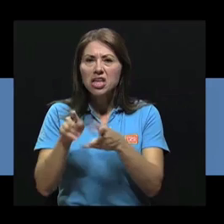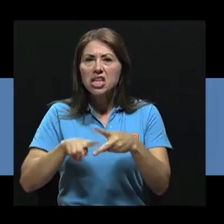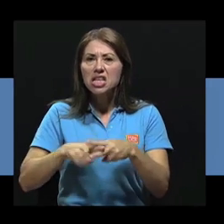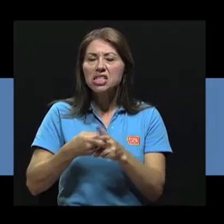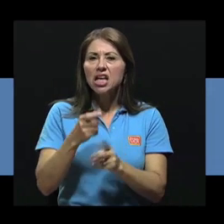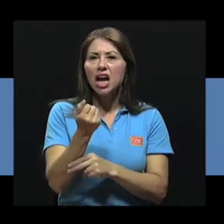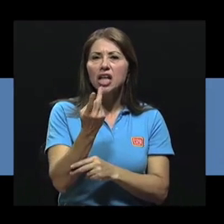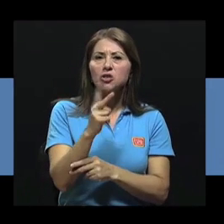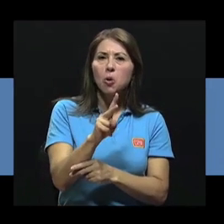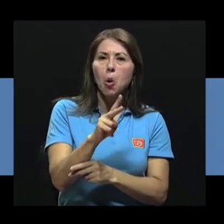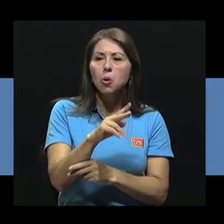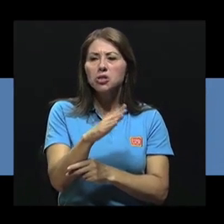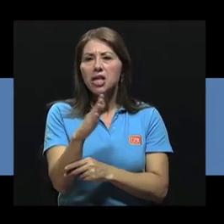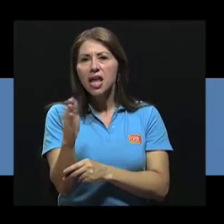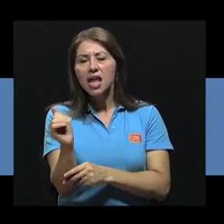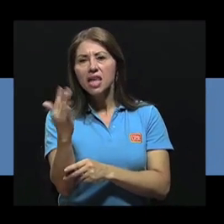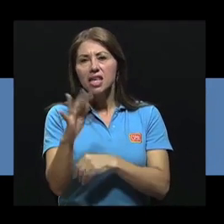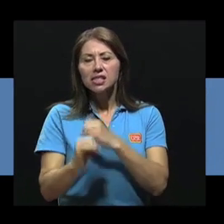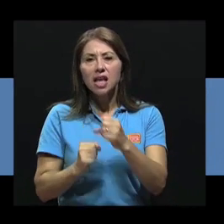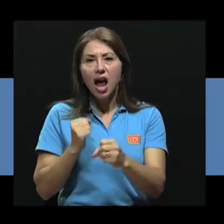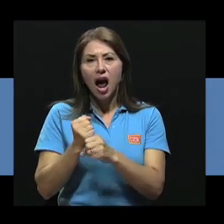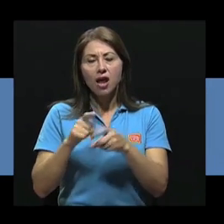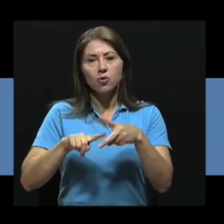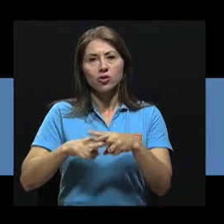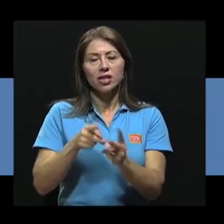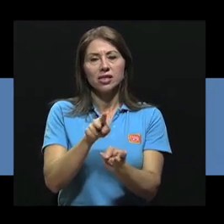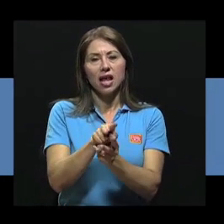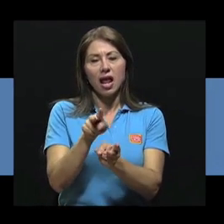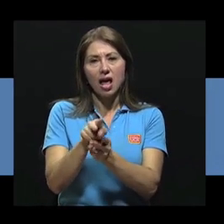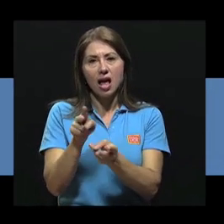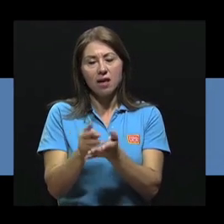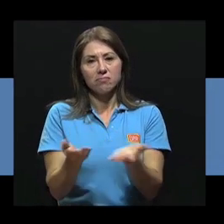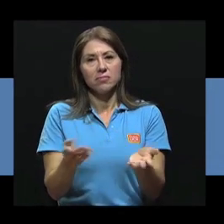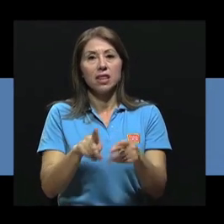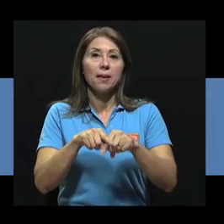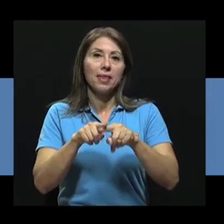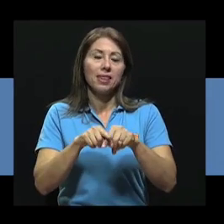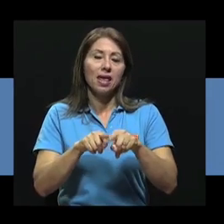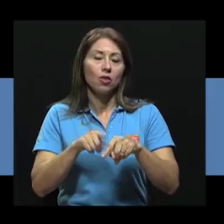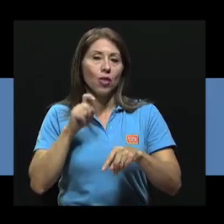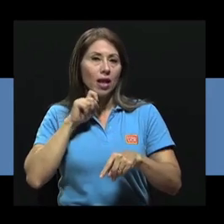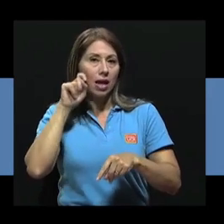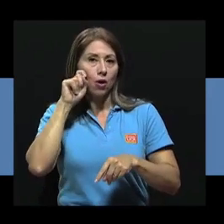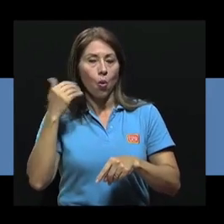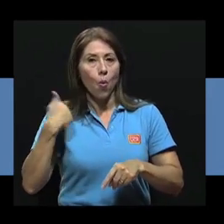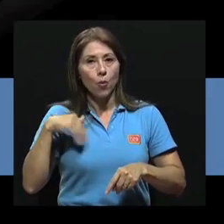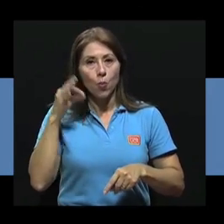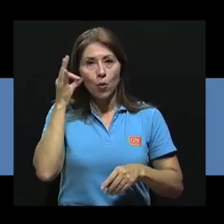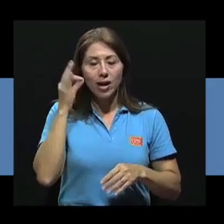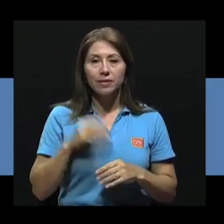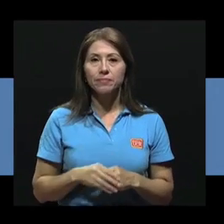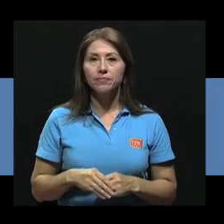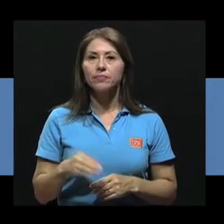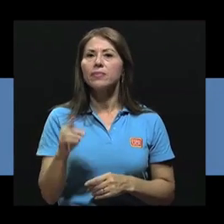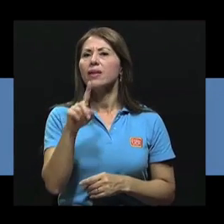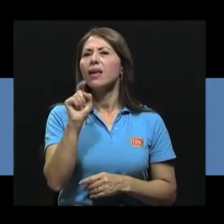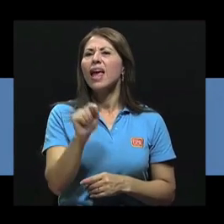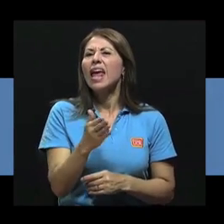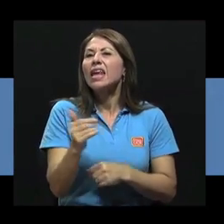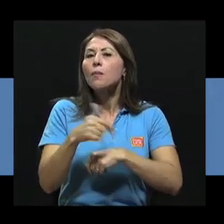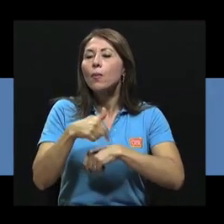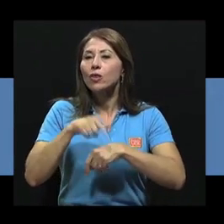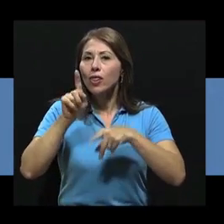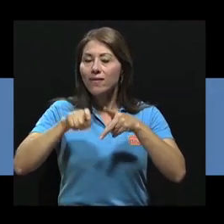inician 12, 15 años más o menos, dependiendo también, digamos, del género, si es hombre o mujer. ¿Y en qué momento